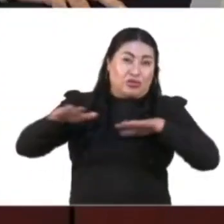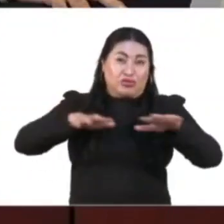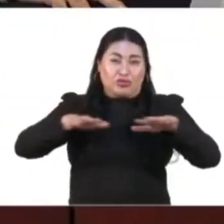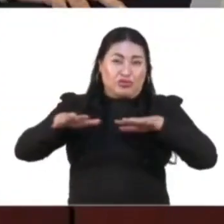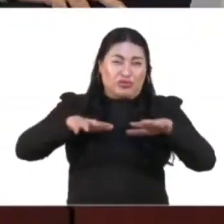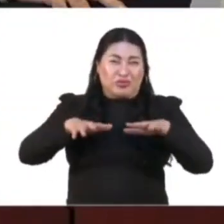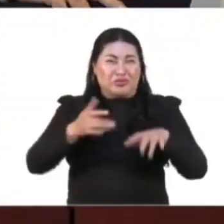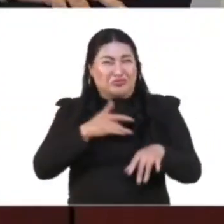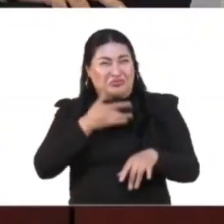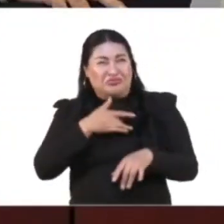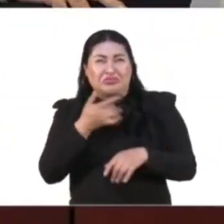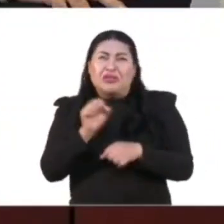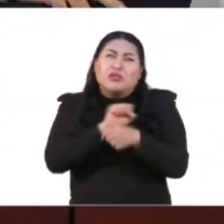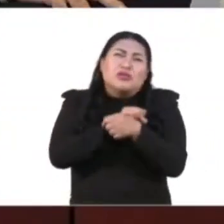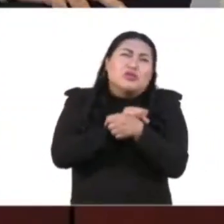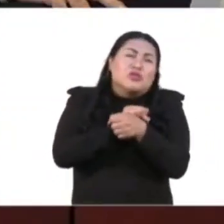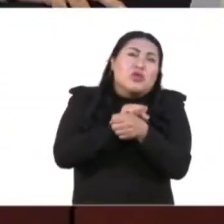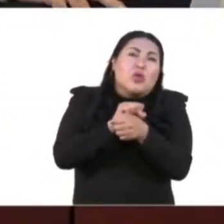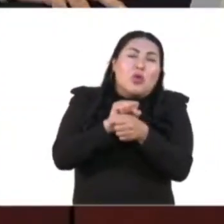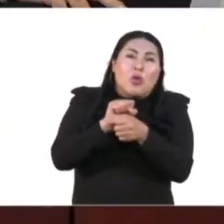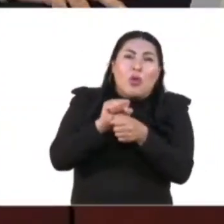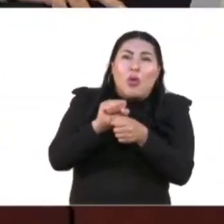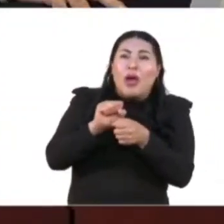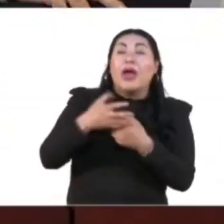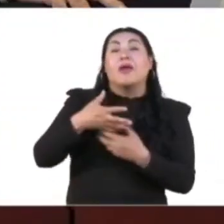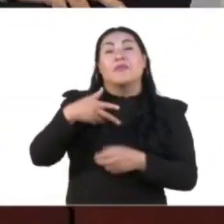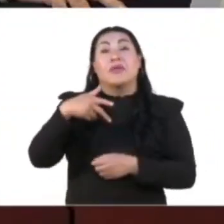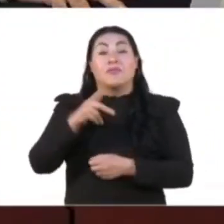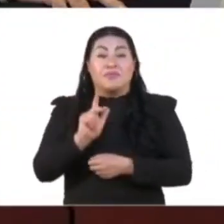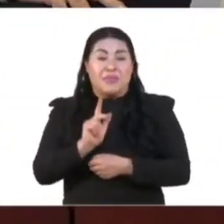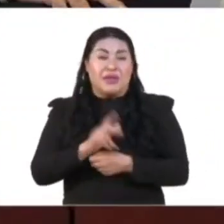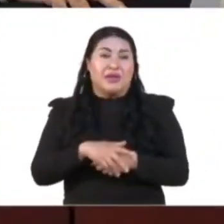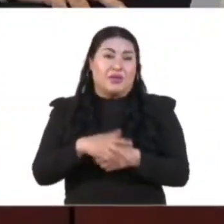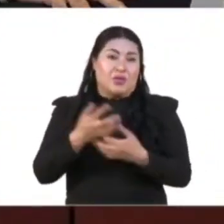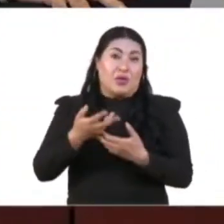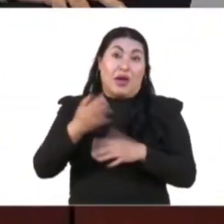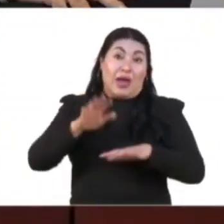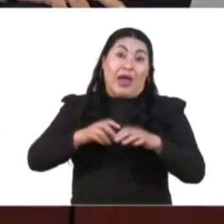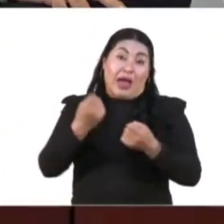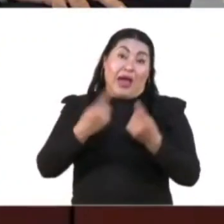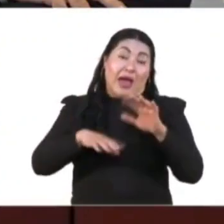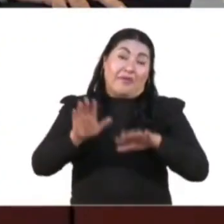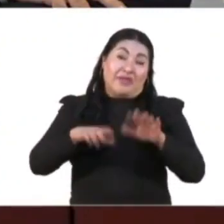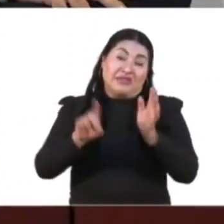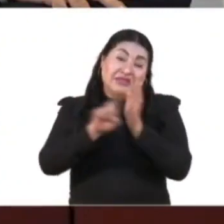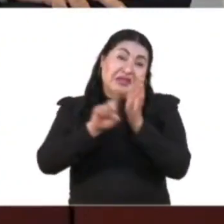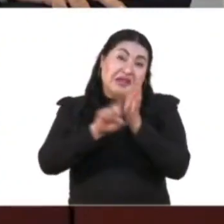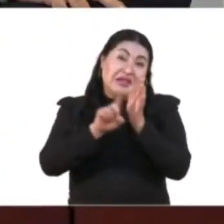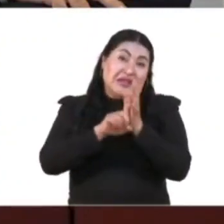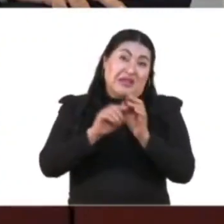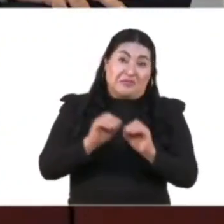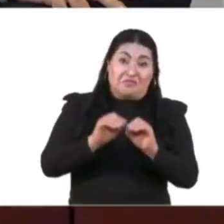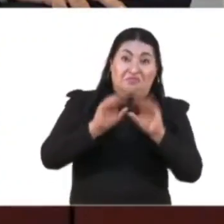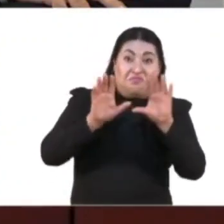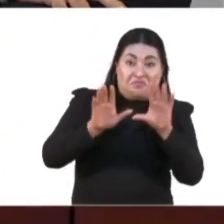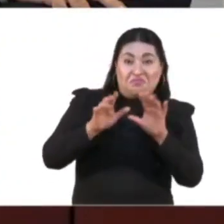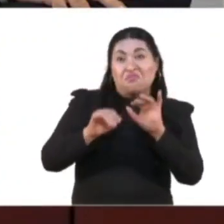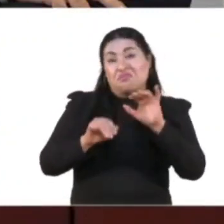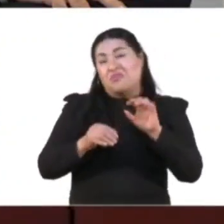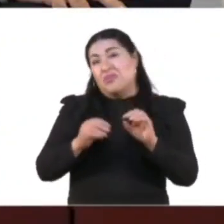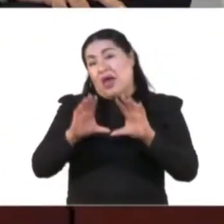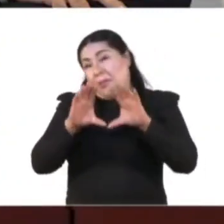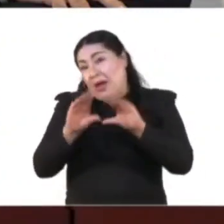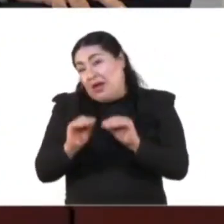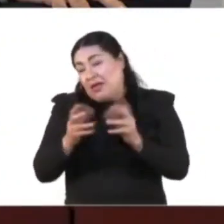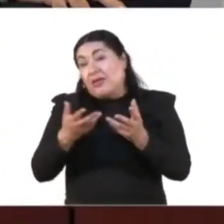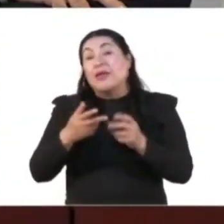cierta percepción en la ciudad, aunque su magnitud sea menor que el que tuvimos hace 2 meses, que no detona la alerta sísmica. Lo que siempre le decimos a